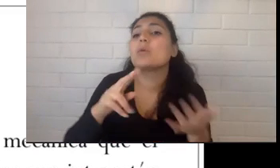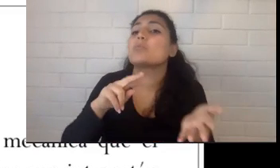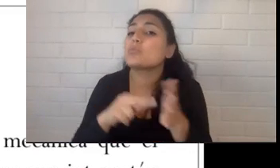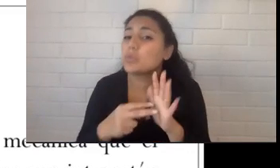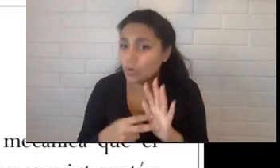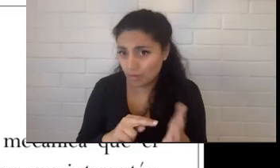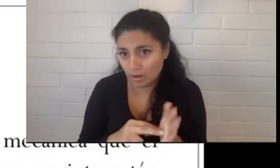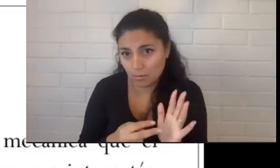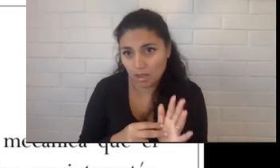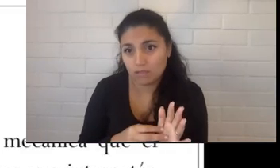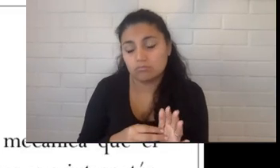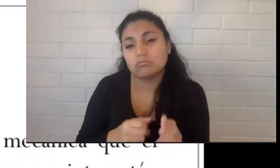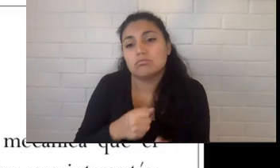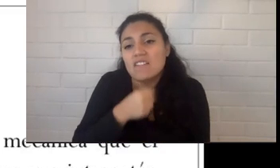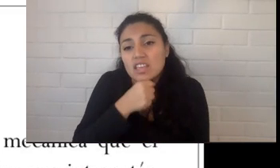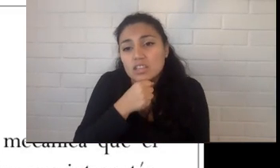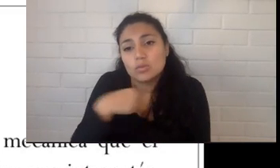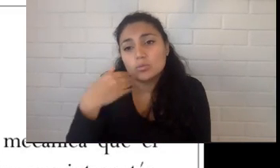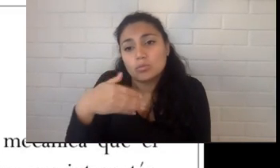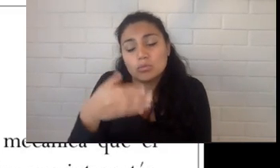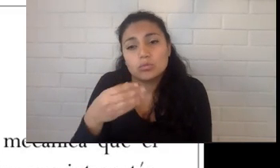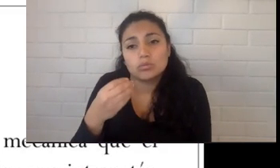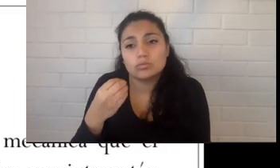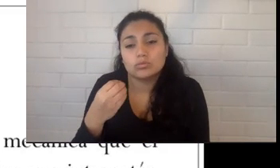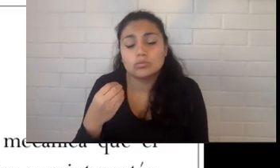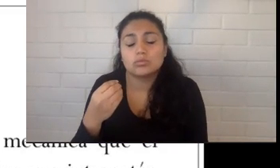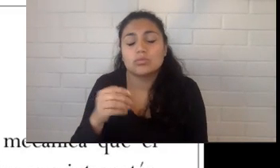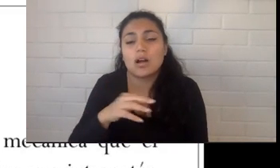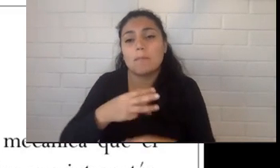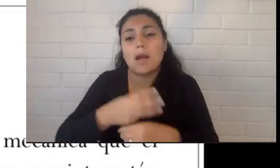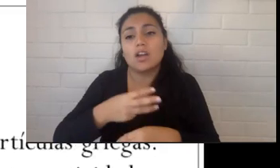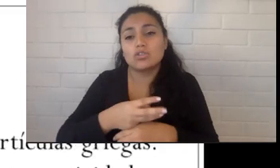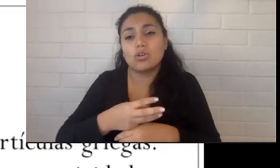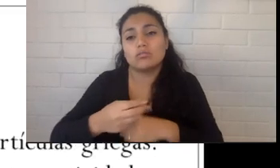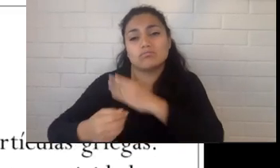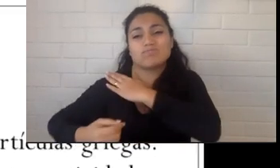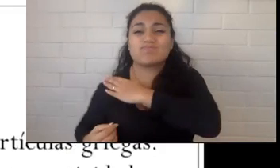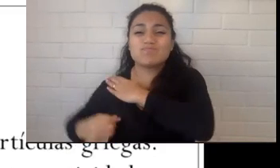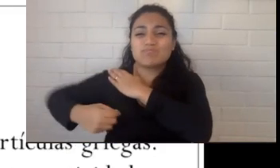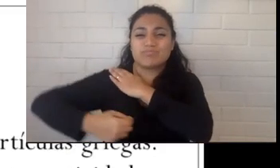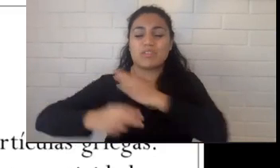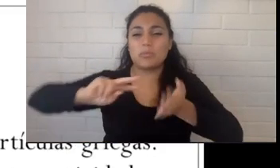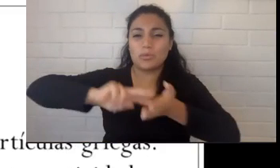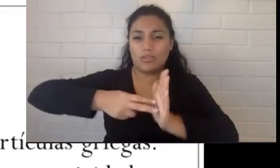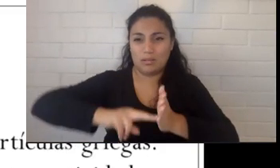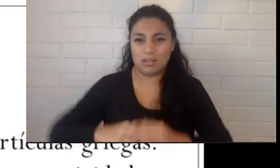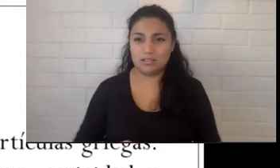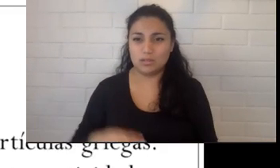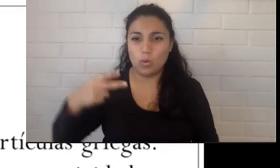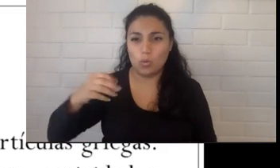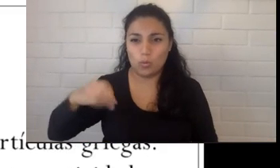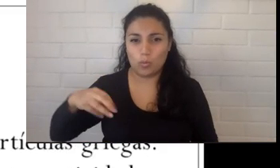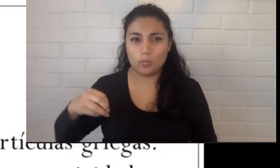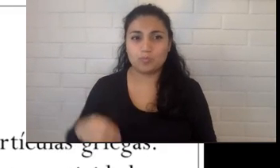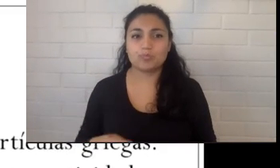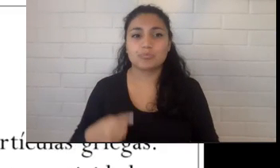los problemas en las personas mayores, principalmente las tendinopatías en hombro, ¿ya? La ergonomía, si se fijan,